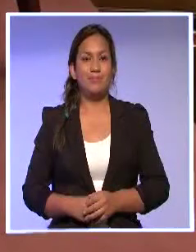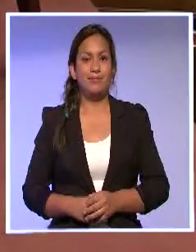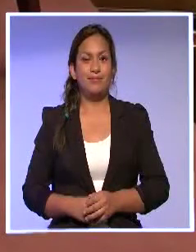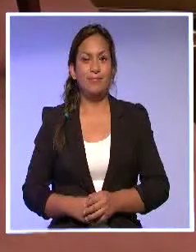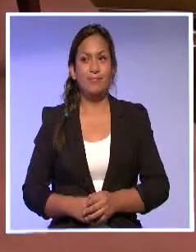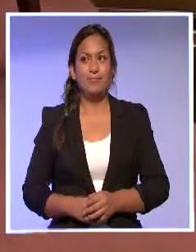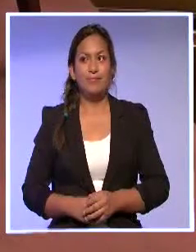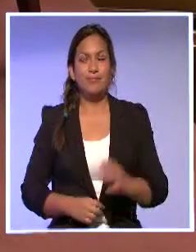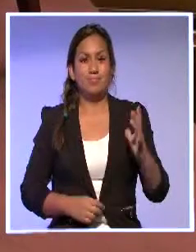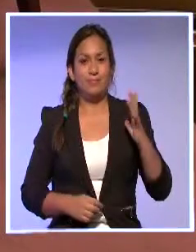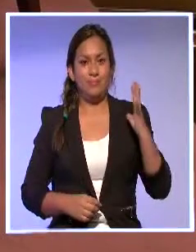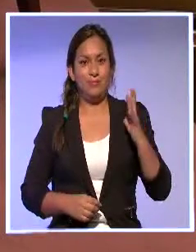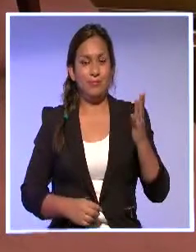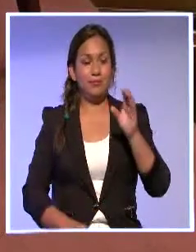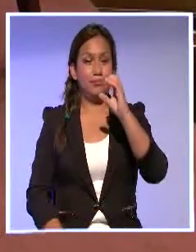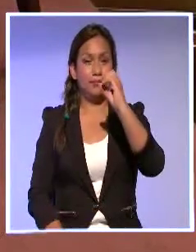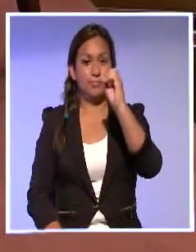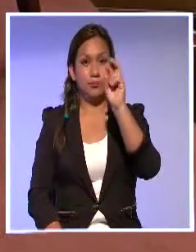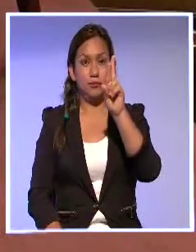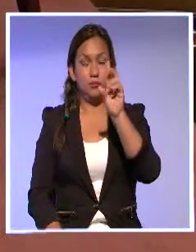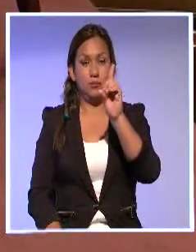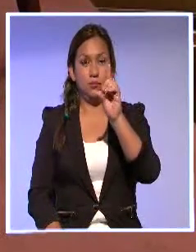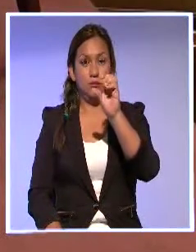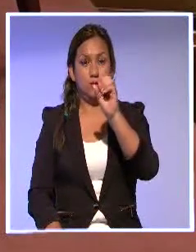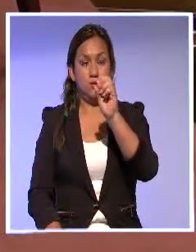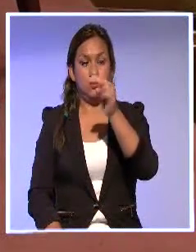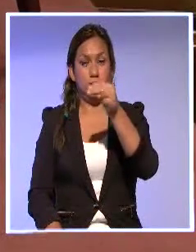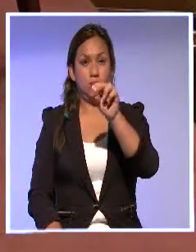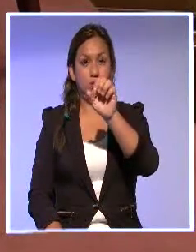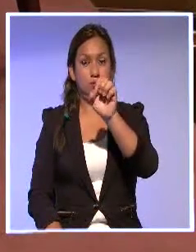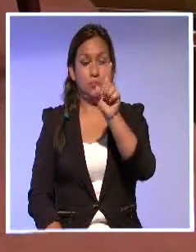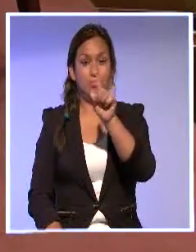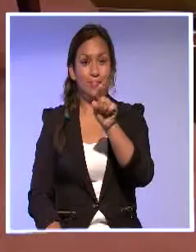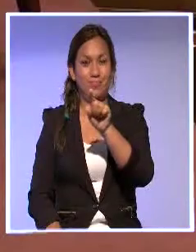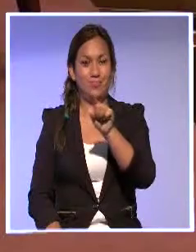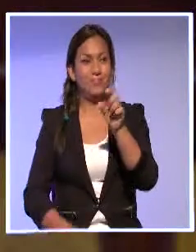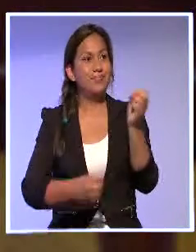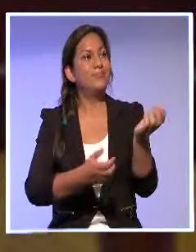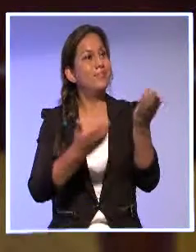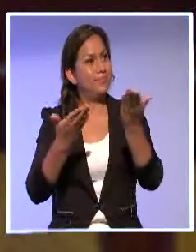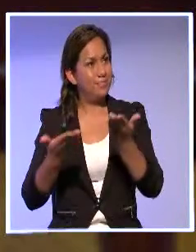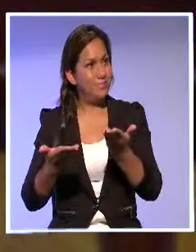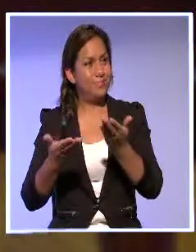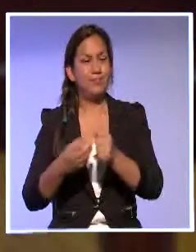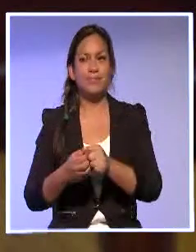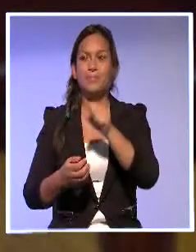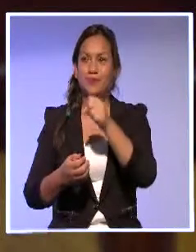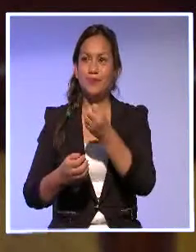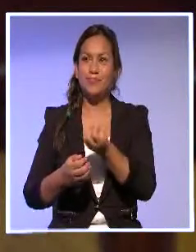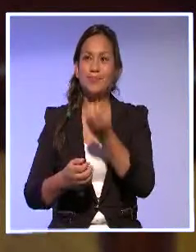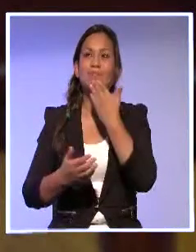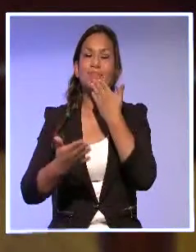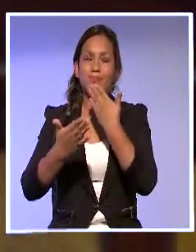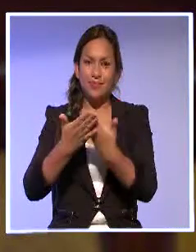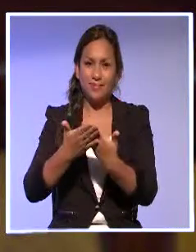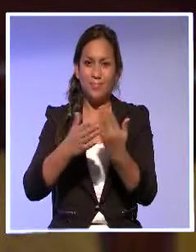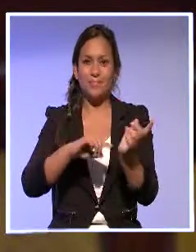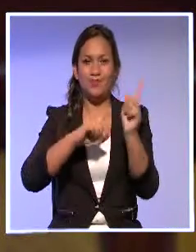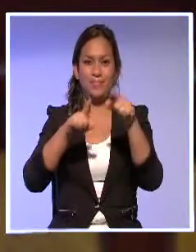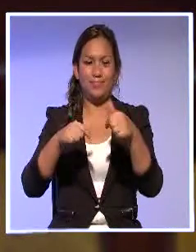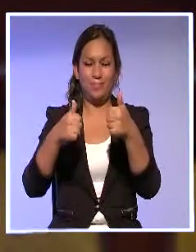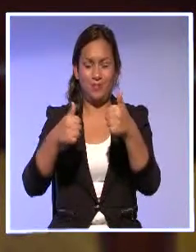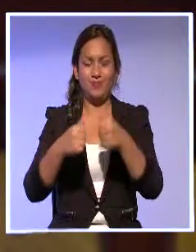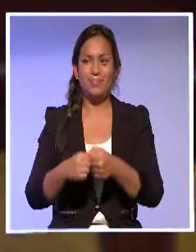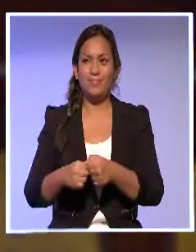señora isabel ordóñez buenas noches bienvenido a la televisión de la asamblea nacional buenas noches muchas gracias por habernos dado la oportunidad de estar aquí